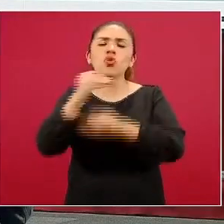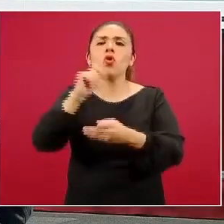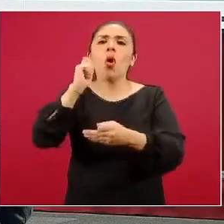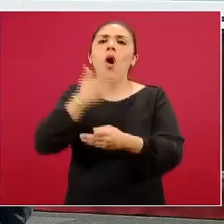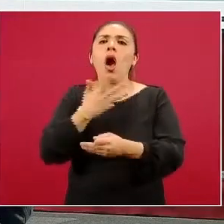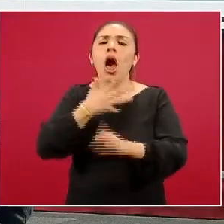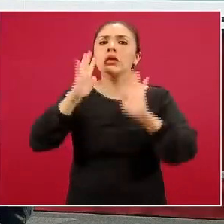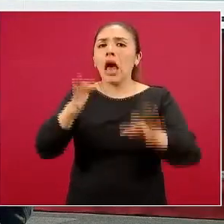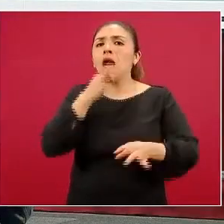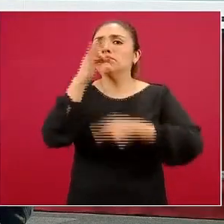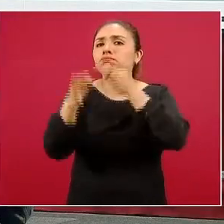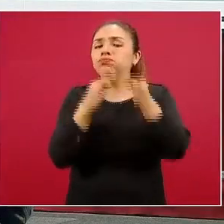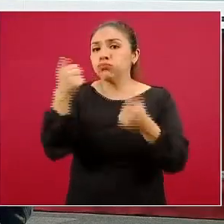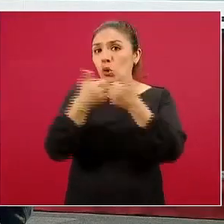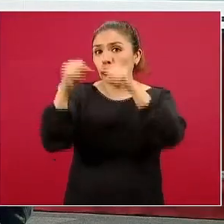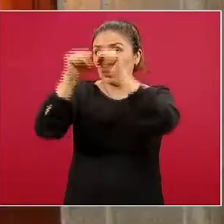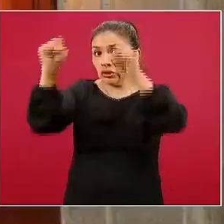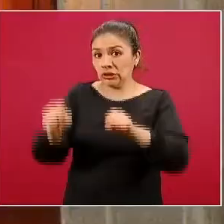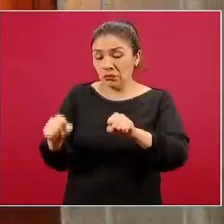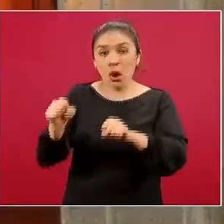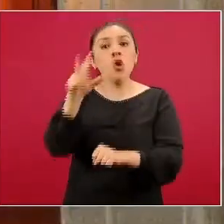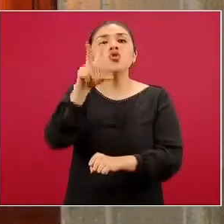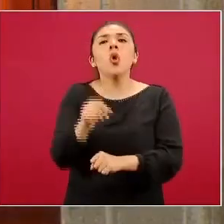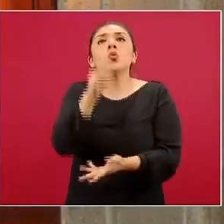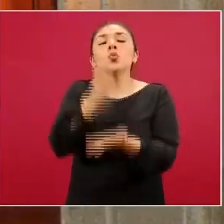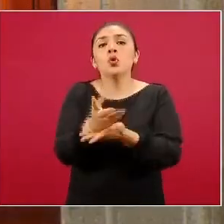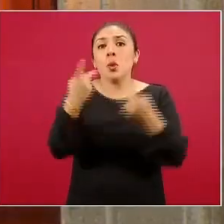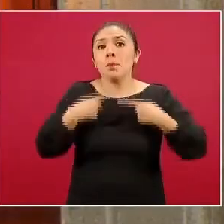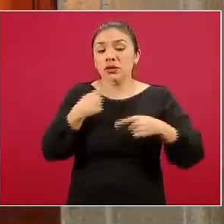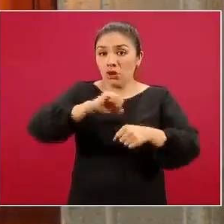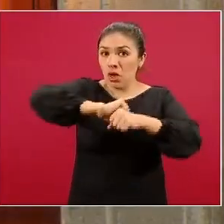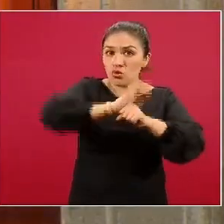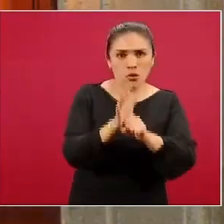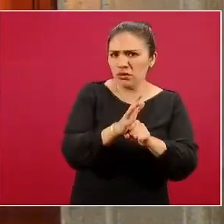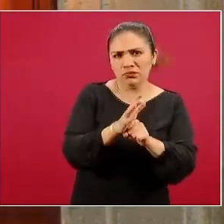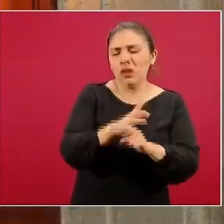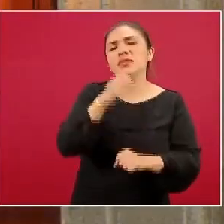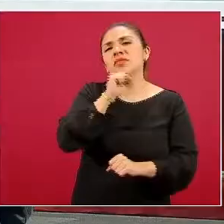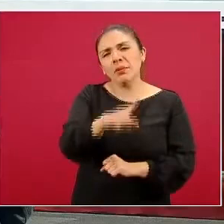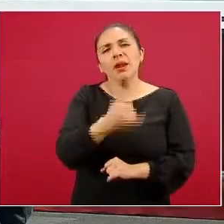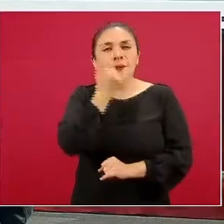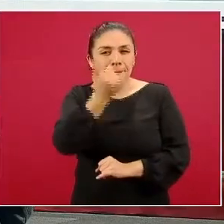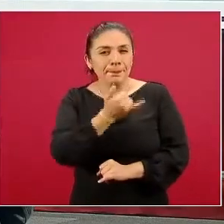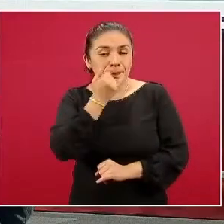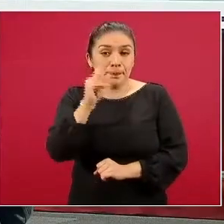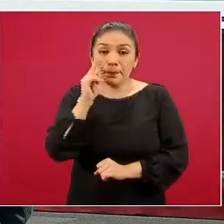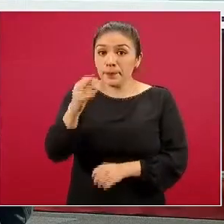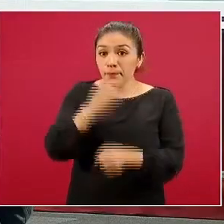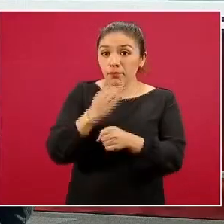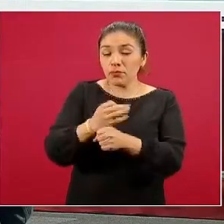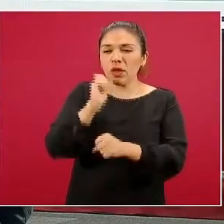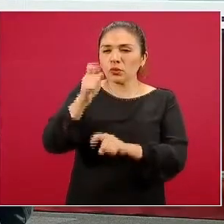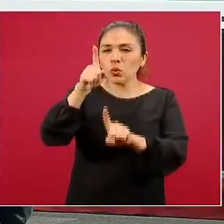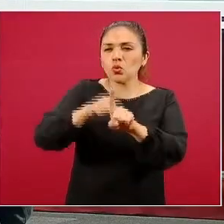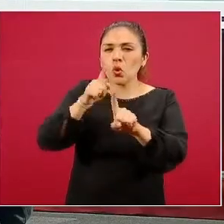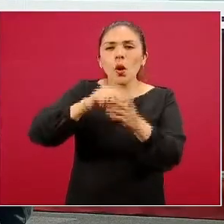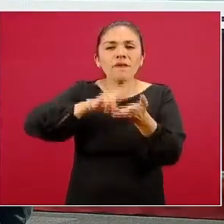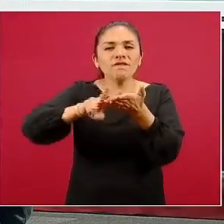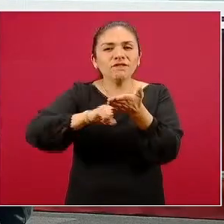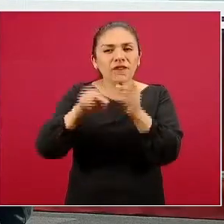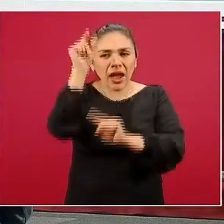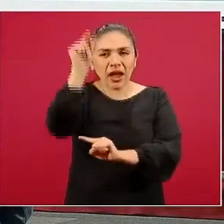han sido notificados, no solamente las personas que tienen COVID, y de hecho podemos notar en la barra de color